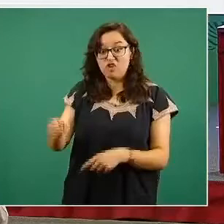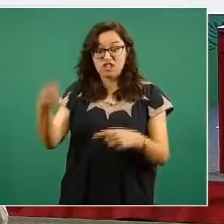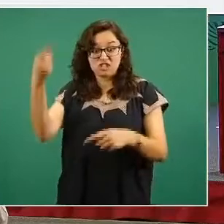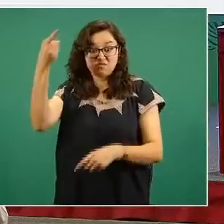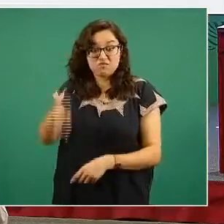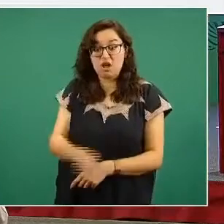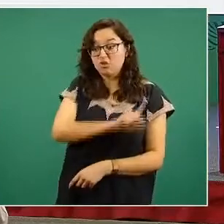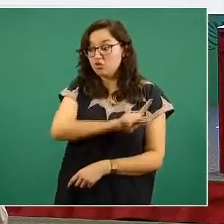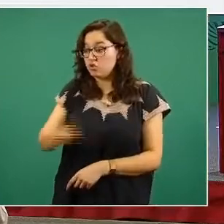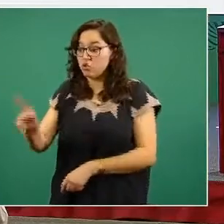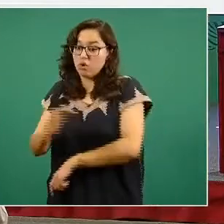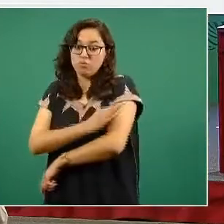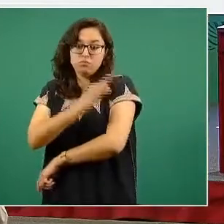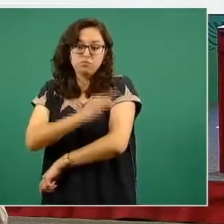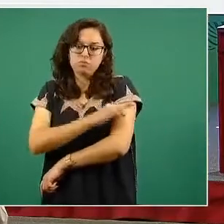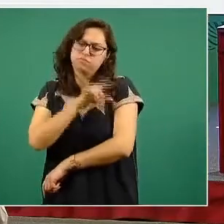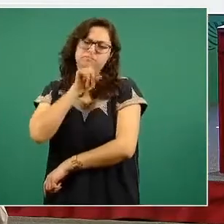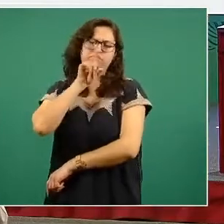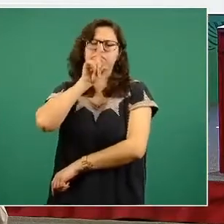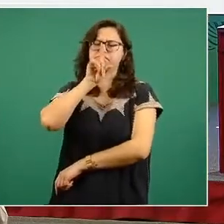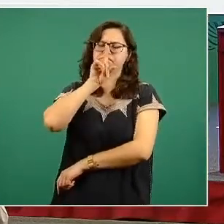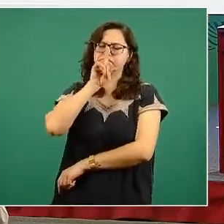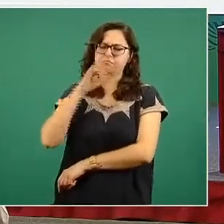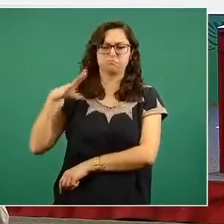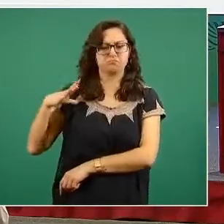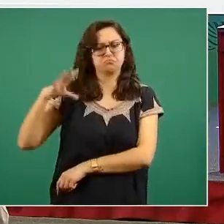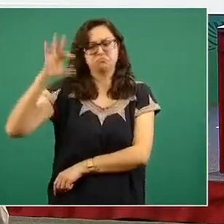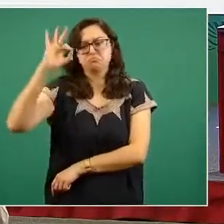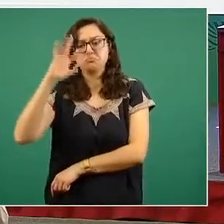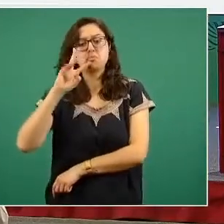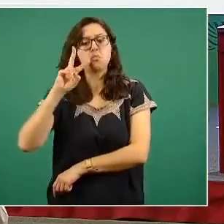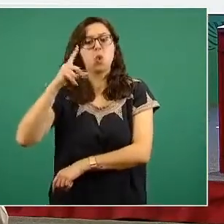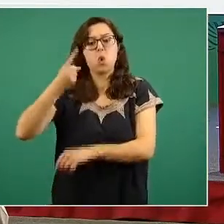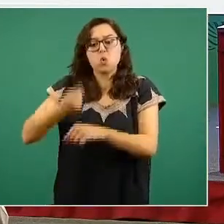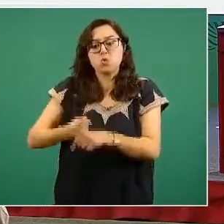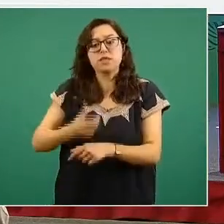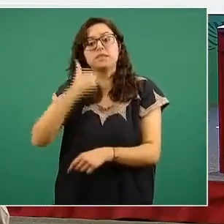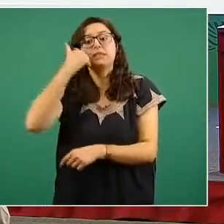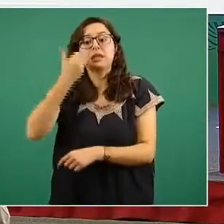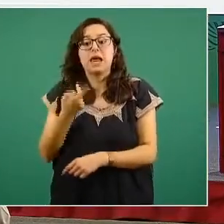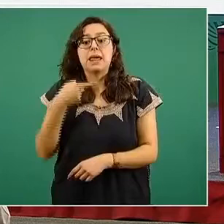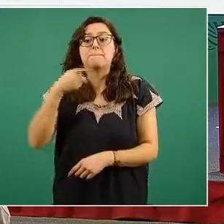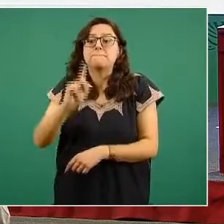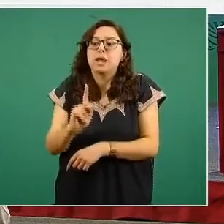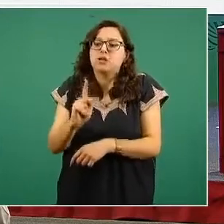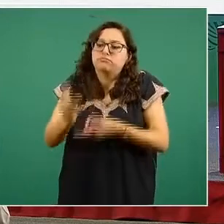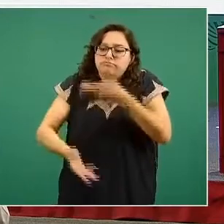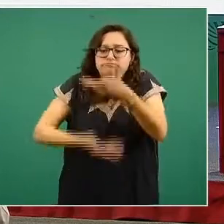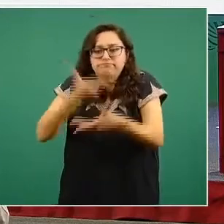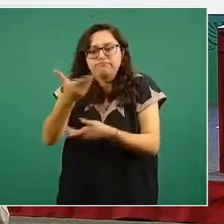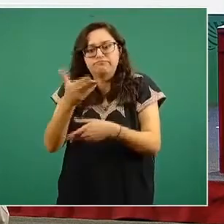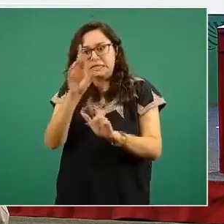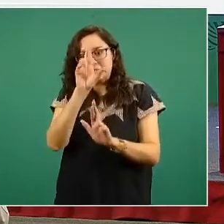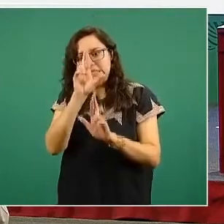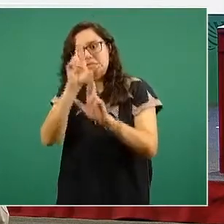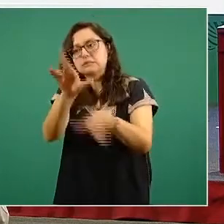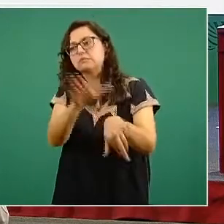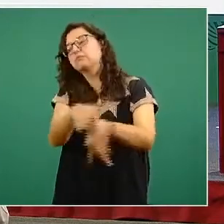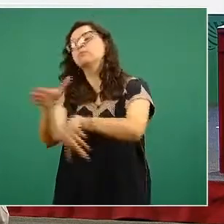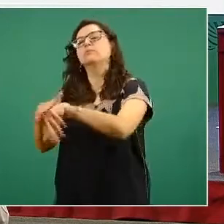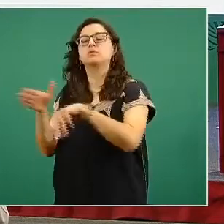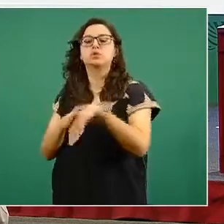llamamos a todas las personas respetuosamente a buscar la vacunación, dado que es un mecanismo de